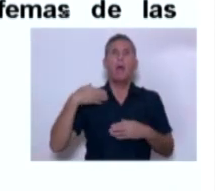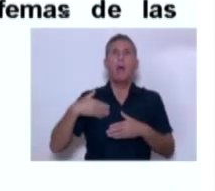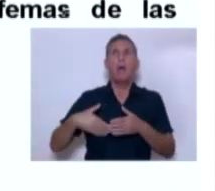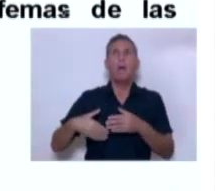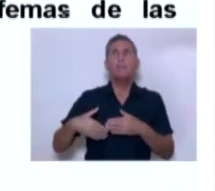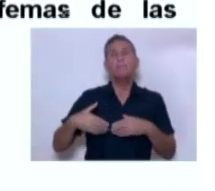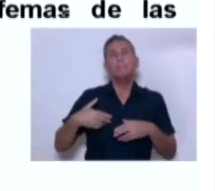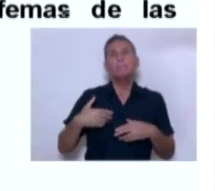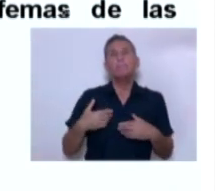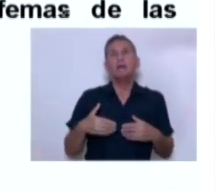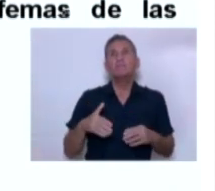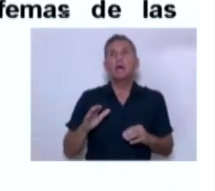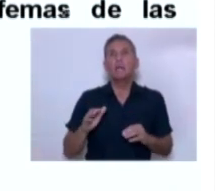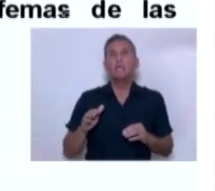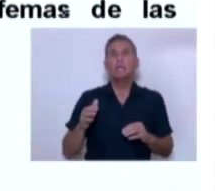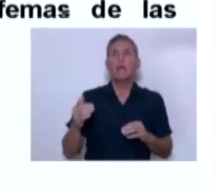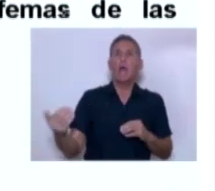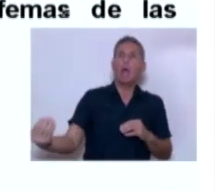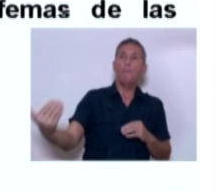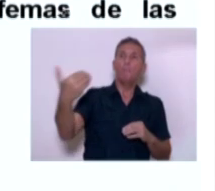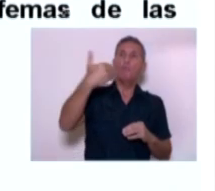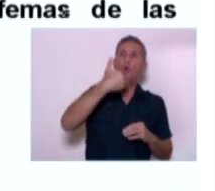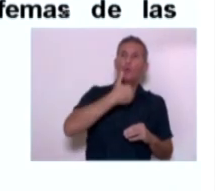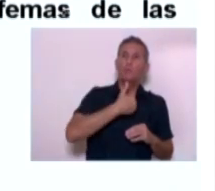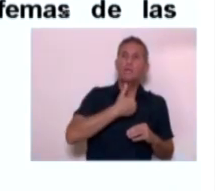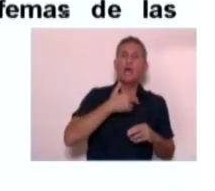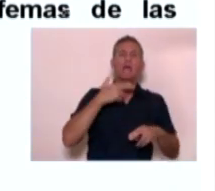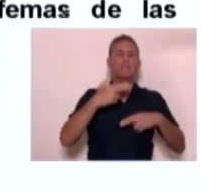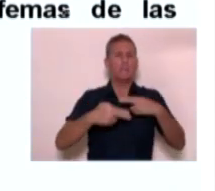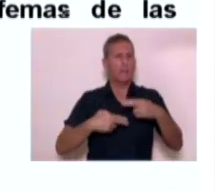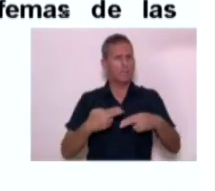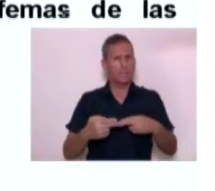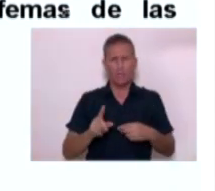pasaría, volvían y harían.